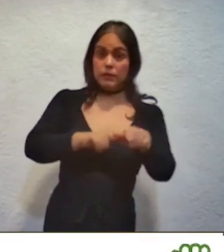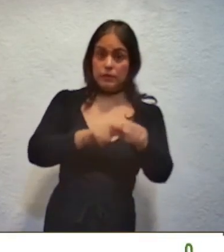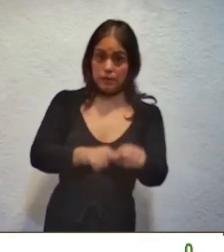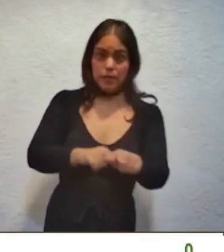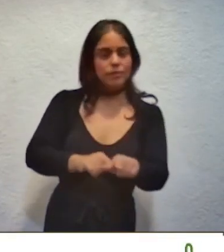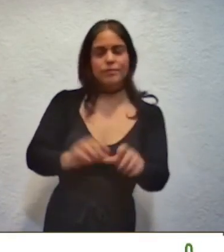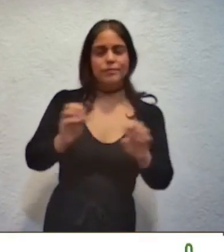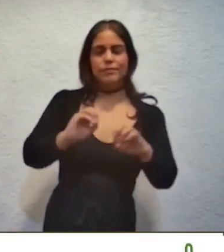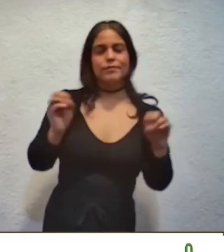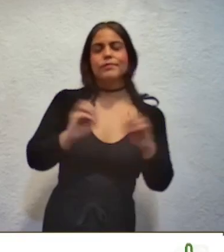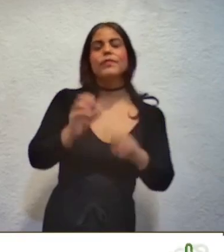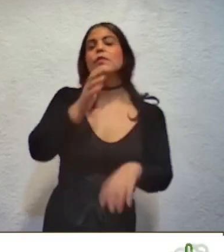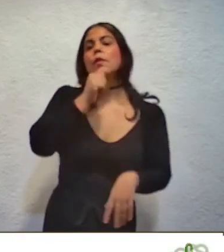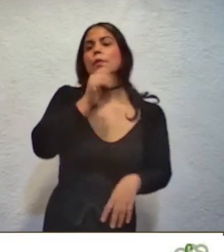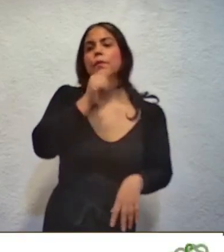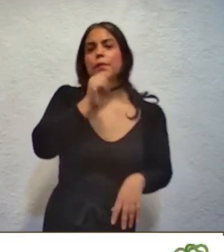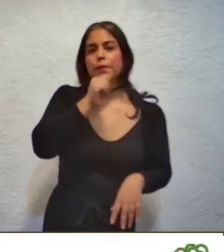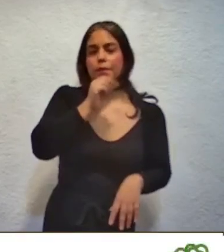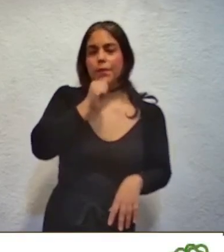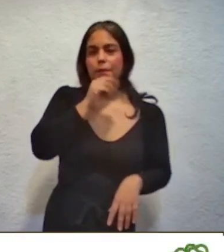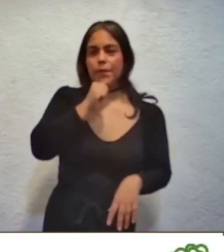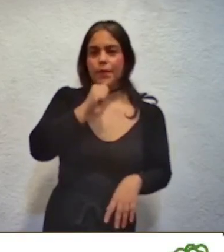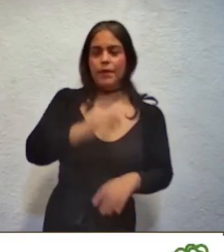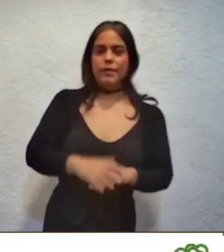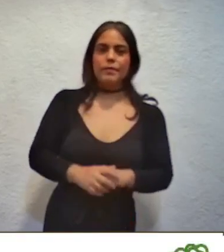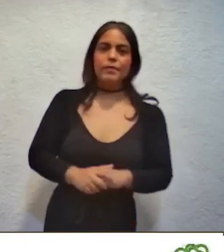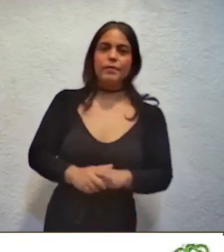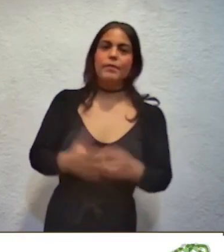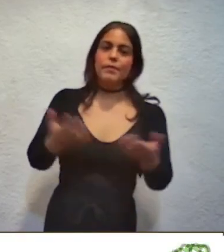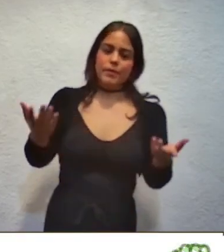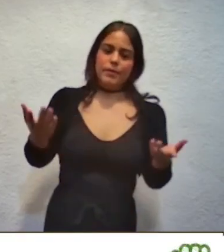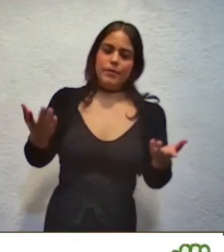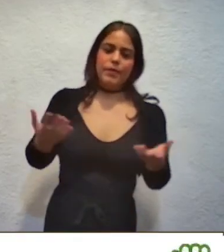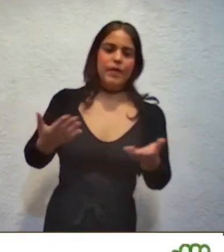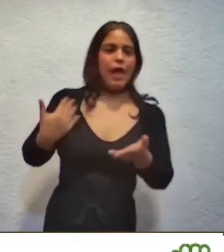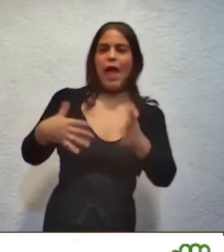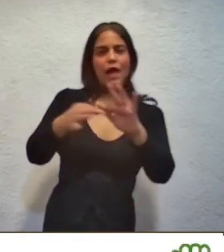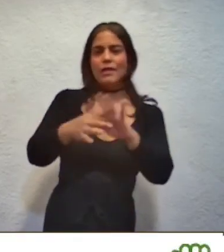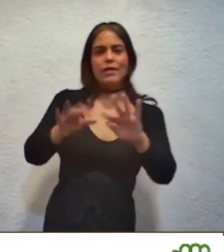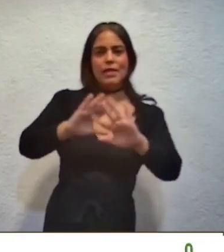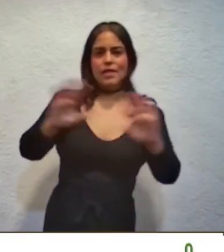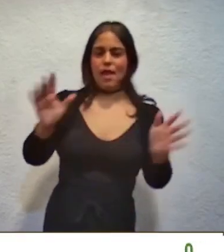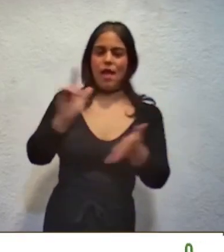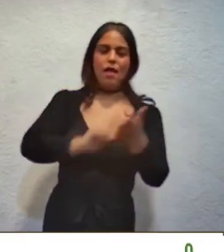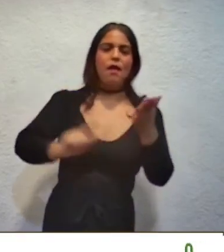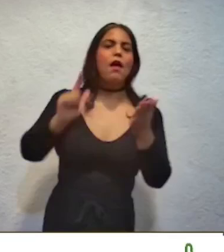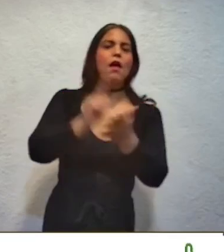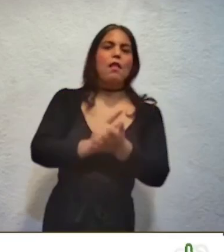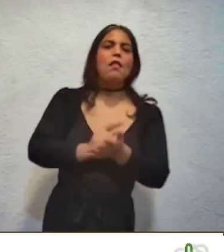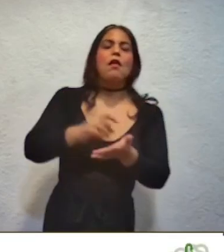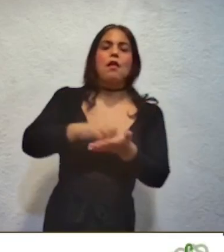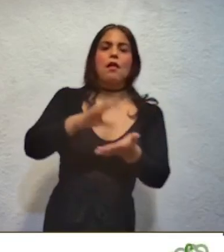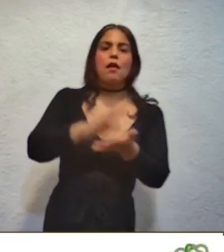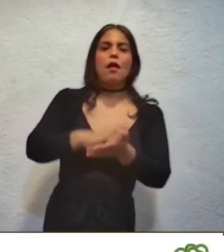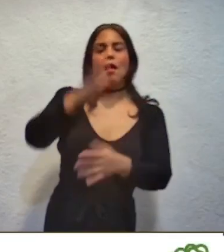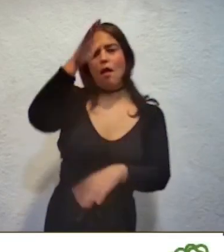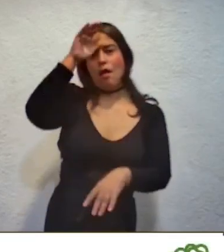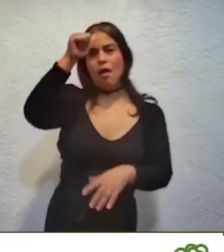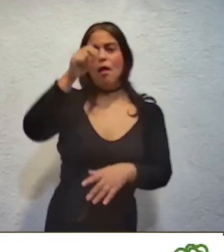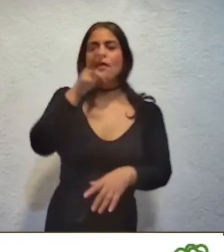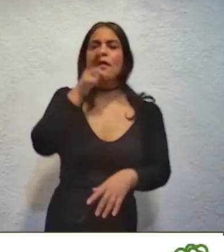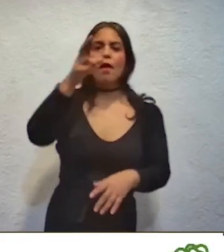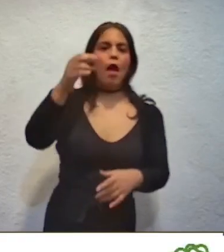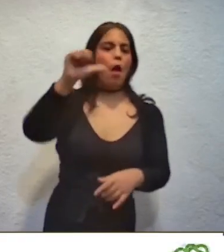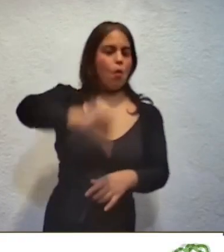protección concedida originalmente a la promovente, por las consideraciones lógico-jurídicas establecidas en el acuerdo de la resolución